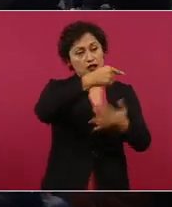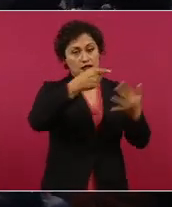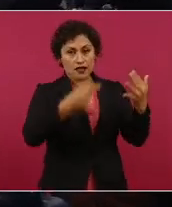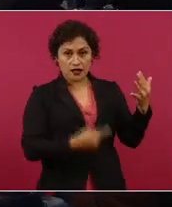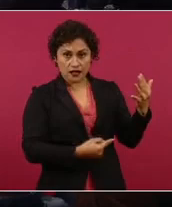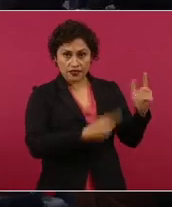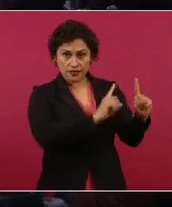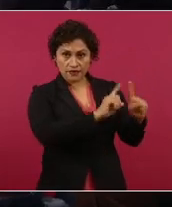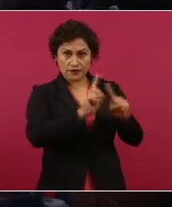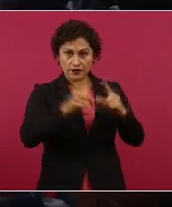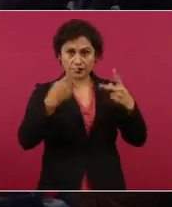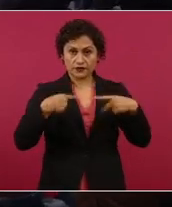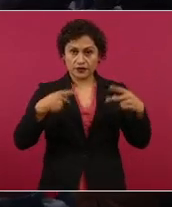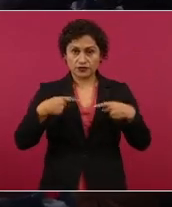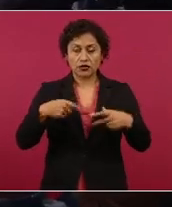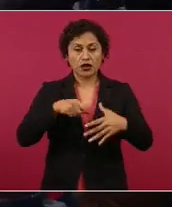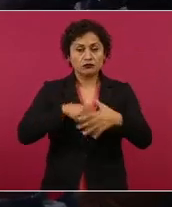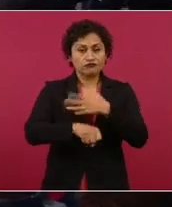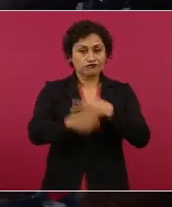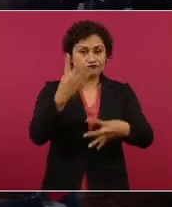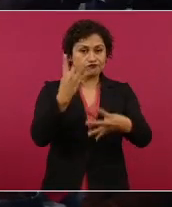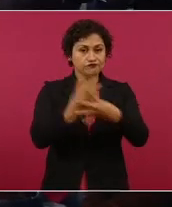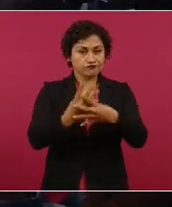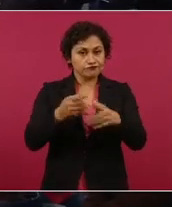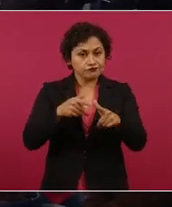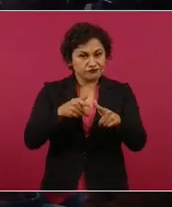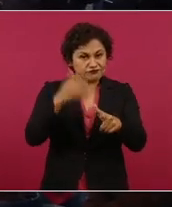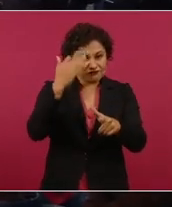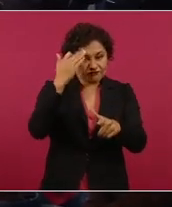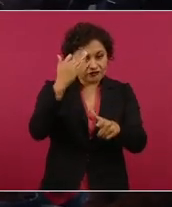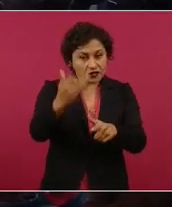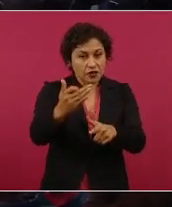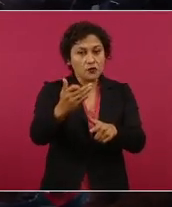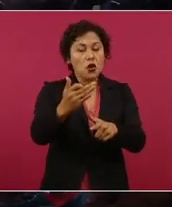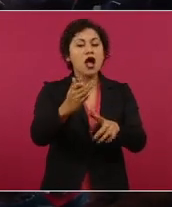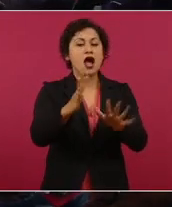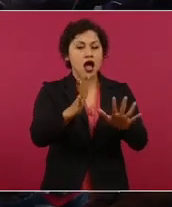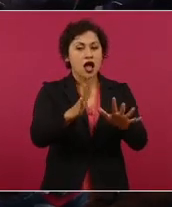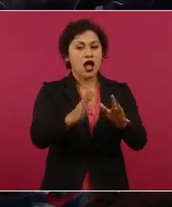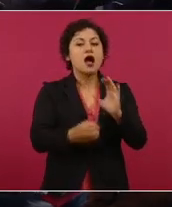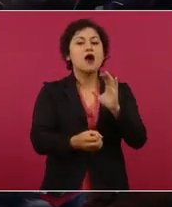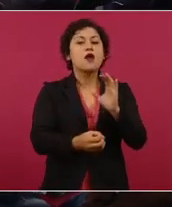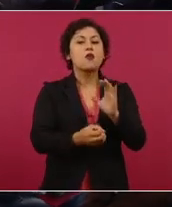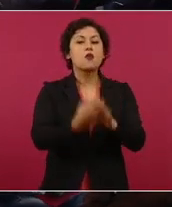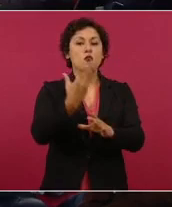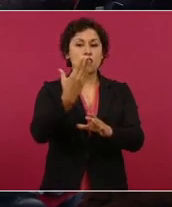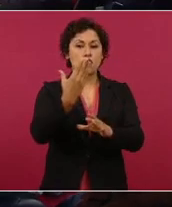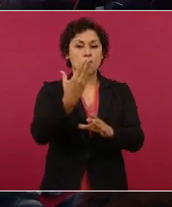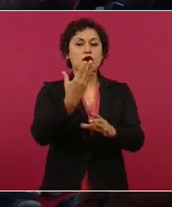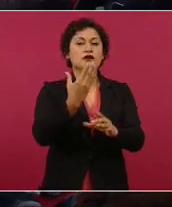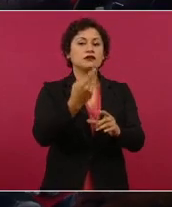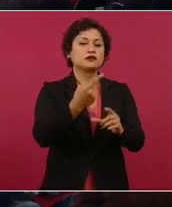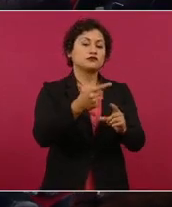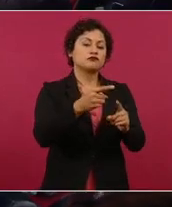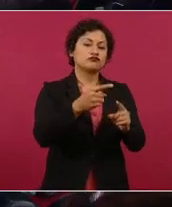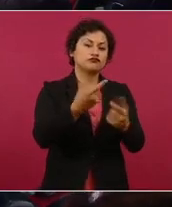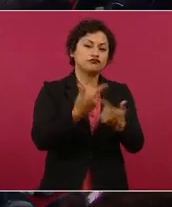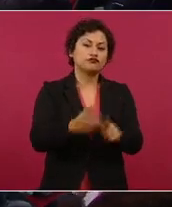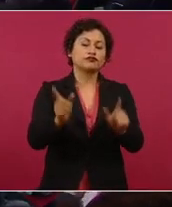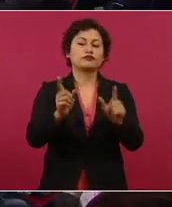libertad, cuántos tenemos pendientes y estos casos en especial.